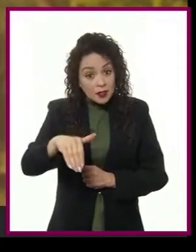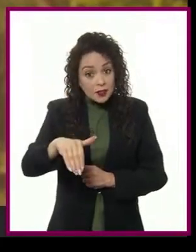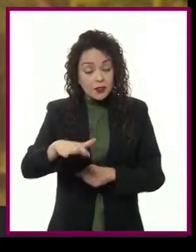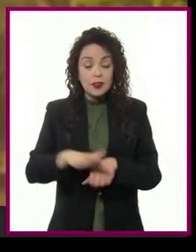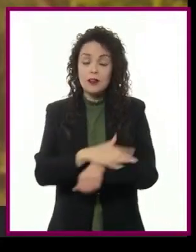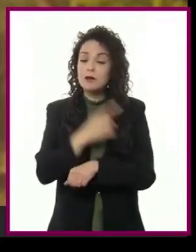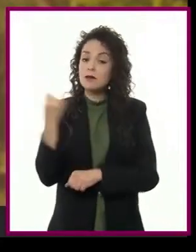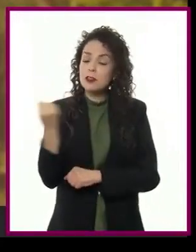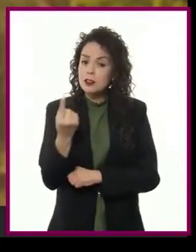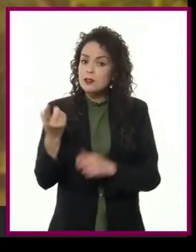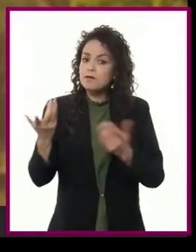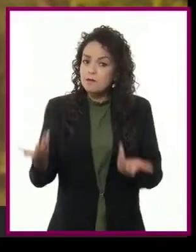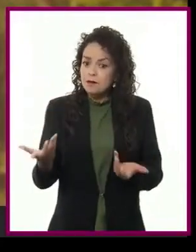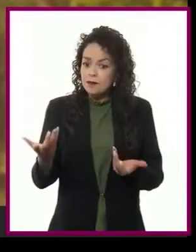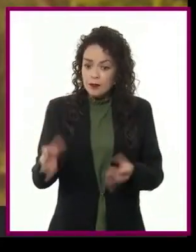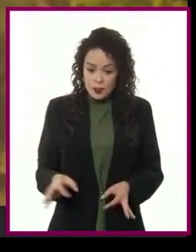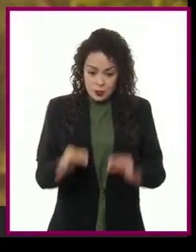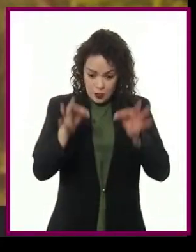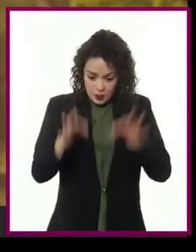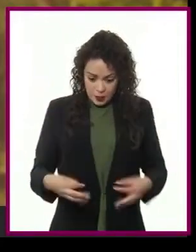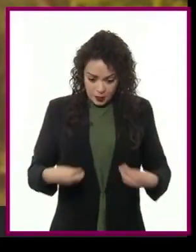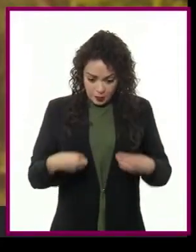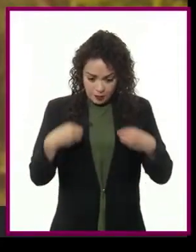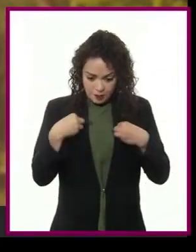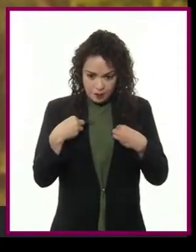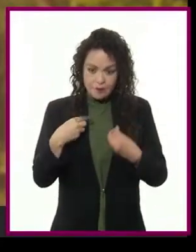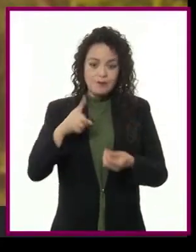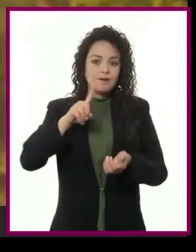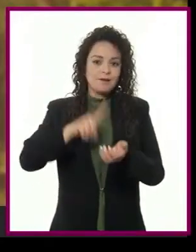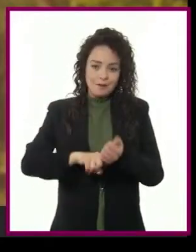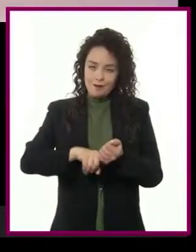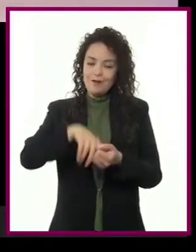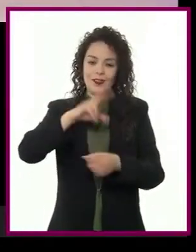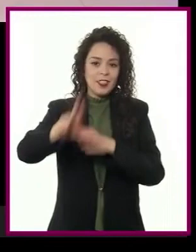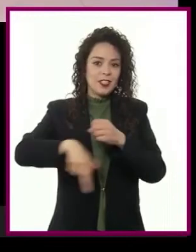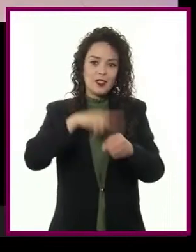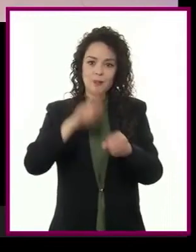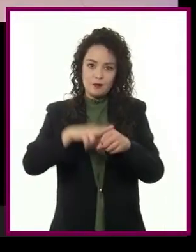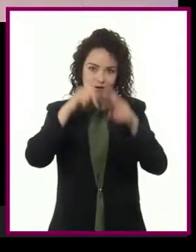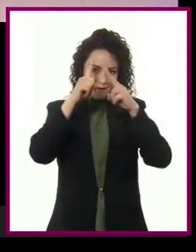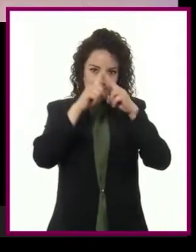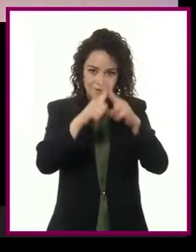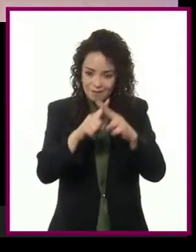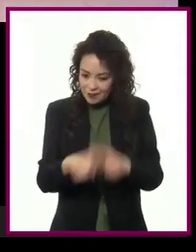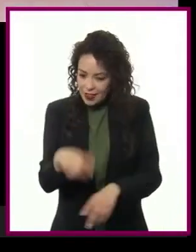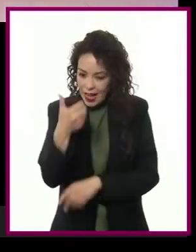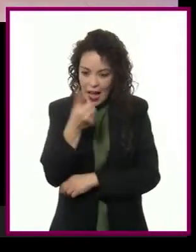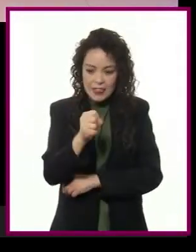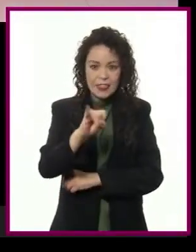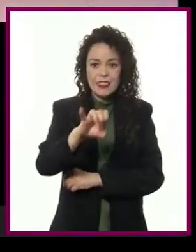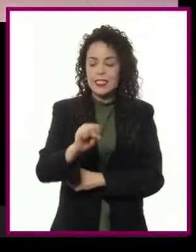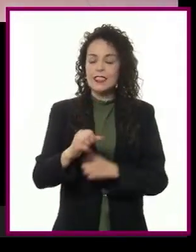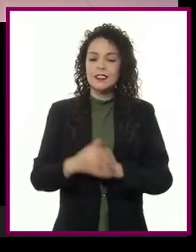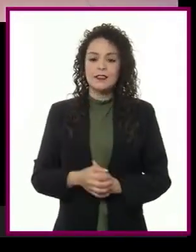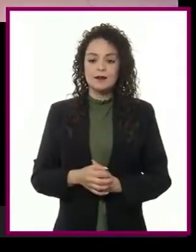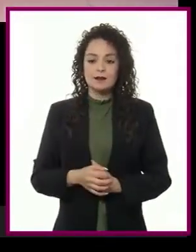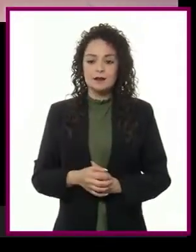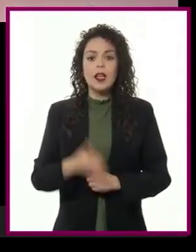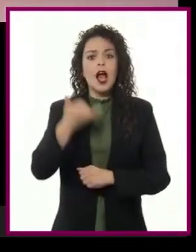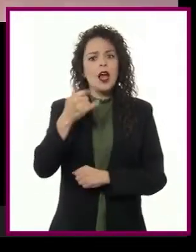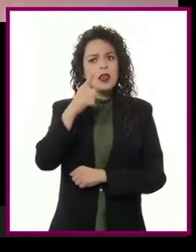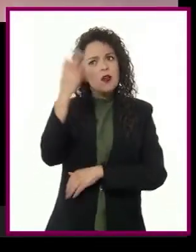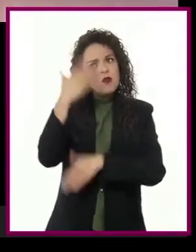la realidad es de naturaleza matemática. Y sé que fue todo un éxito.